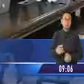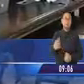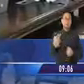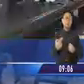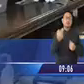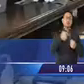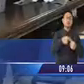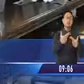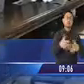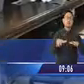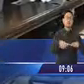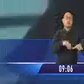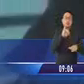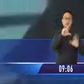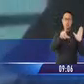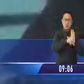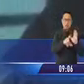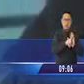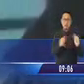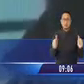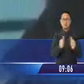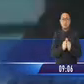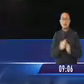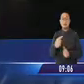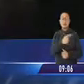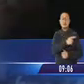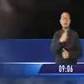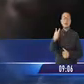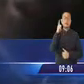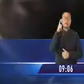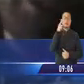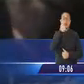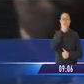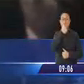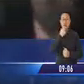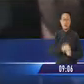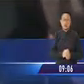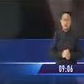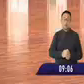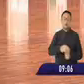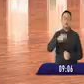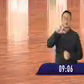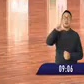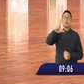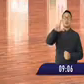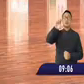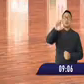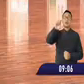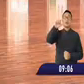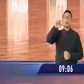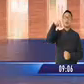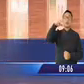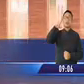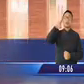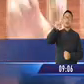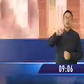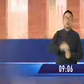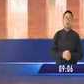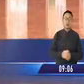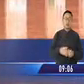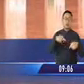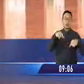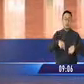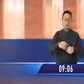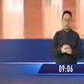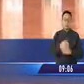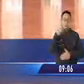participar en actividades ilícitas junto al capo del narcotráfico, Leandro Norero. El delito de delincuencia organizada prevé dos tipos